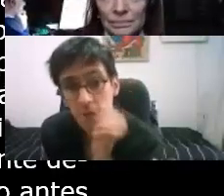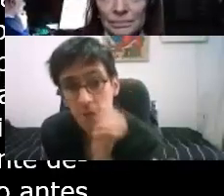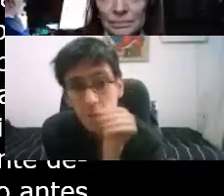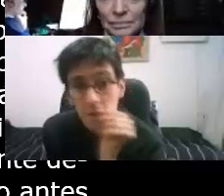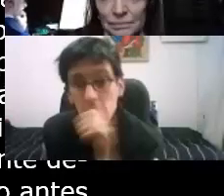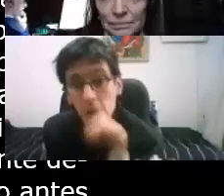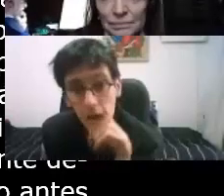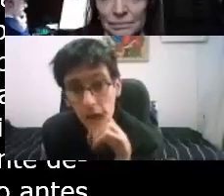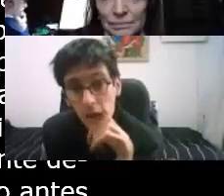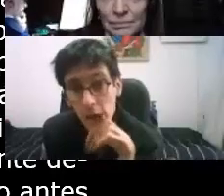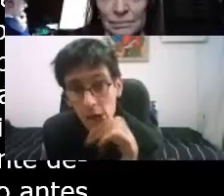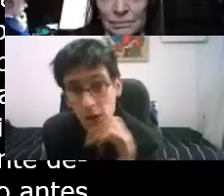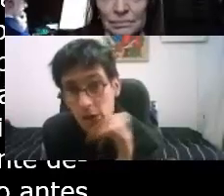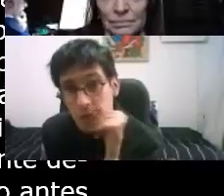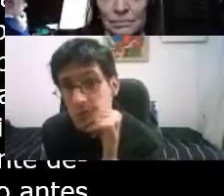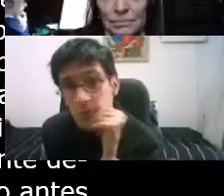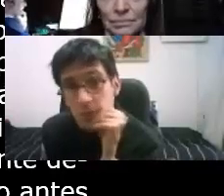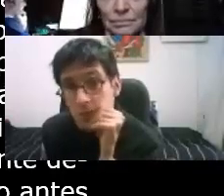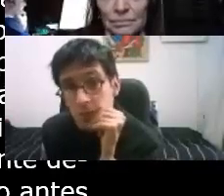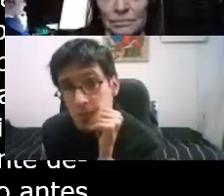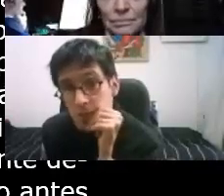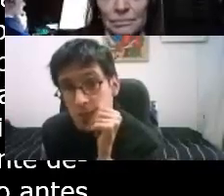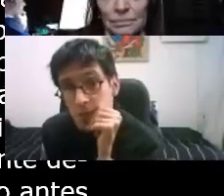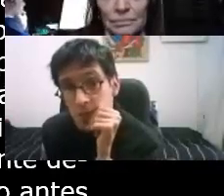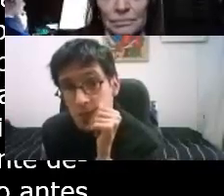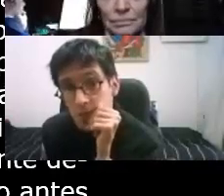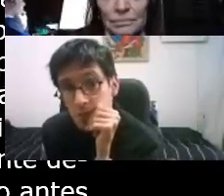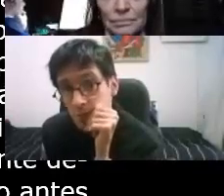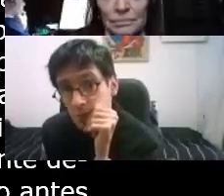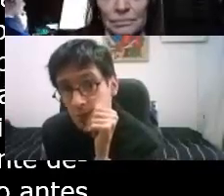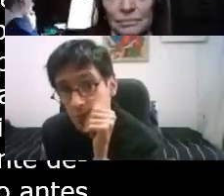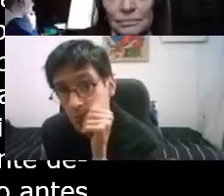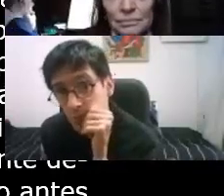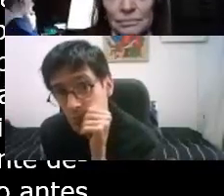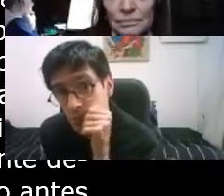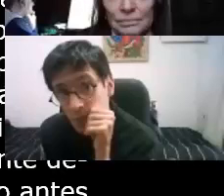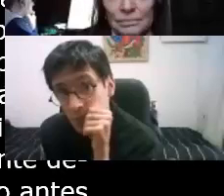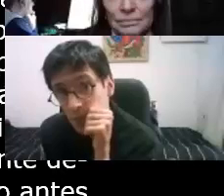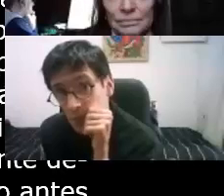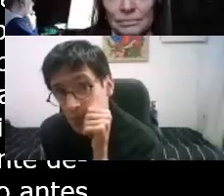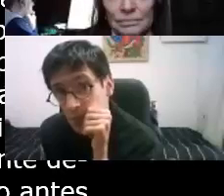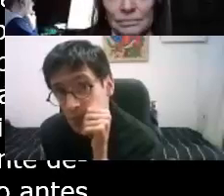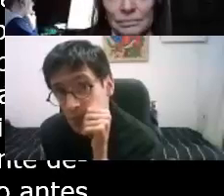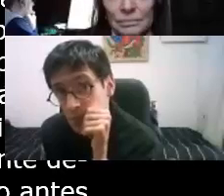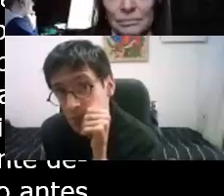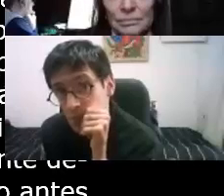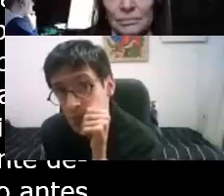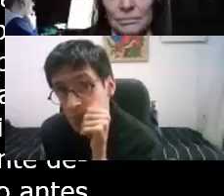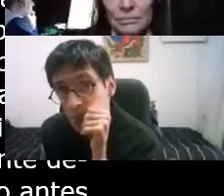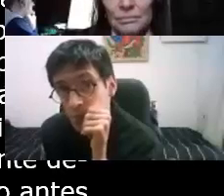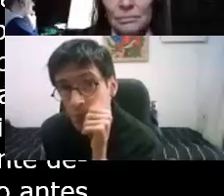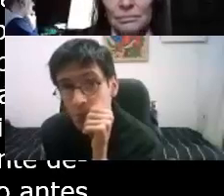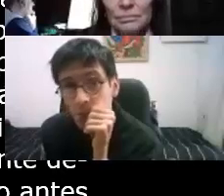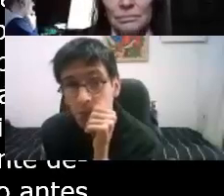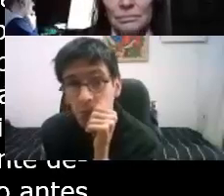horas a la de realización del servicio. Estando obligada la transportista, tengamos en cuenta